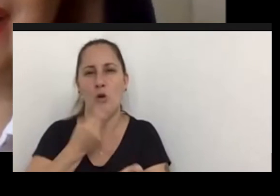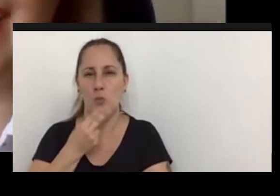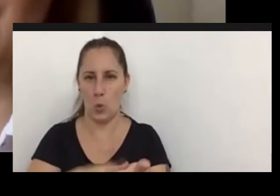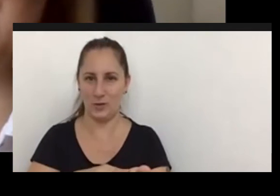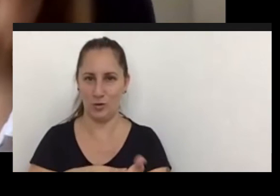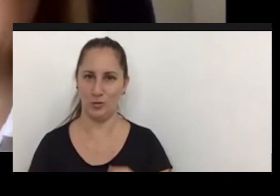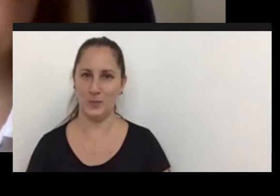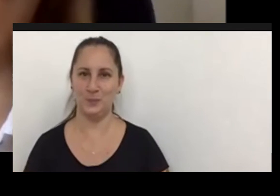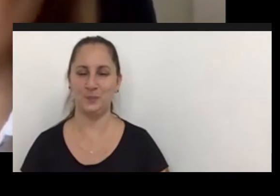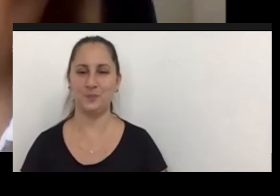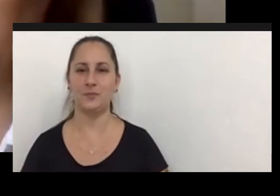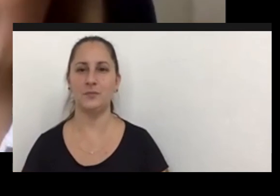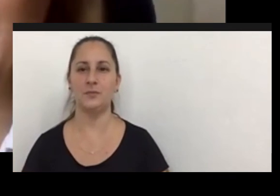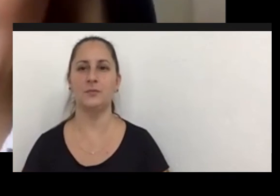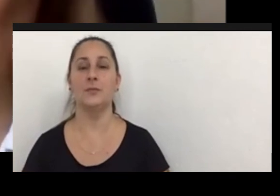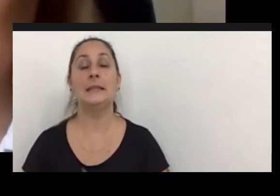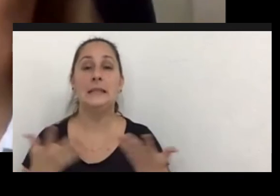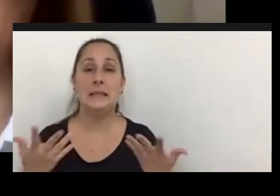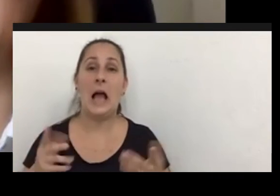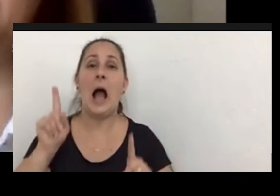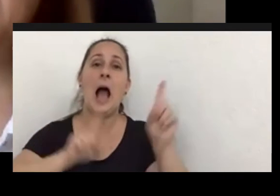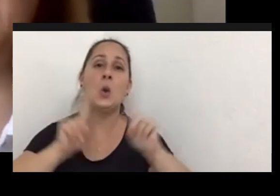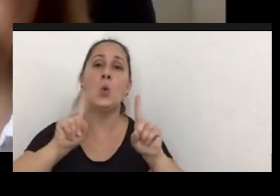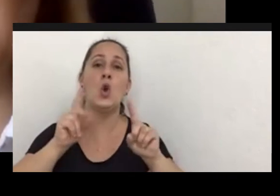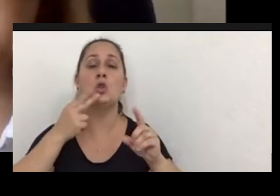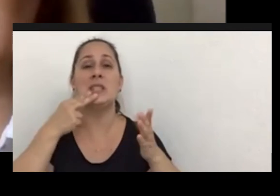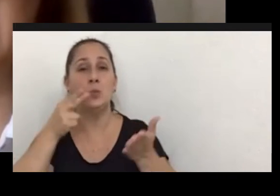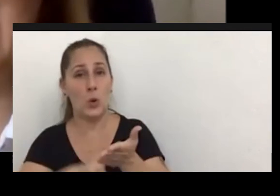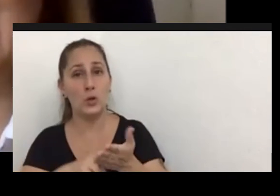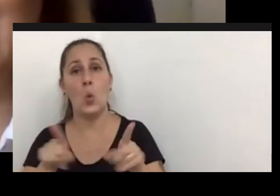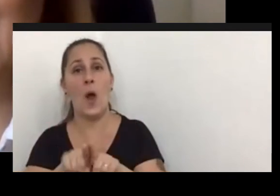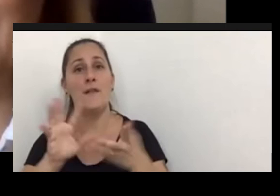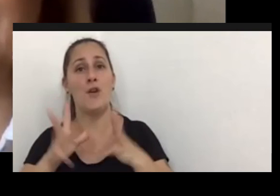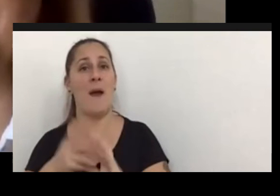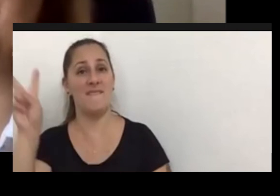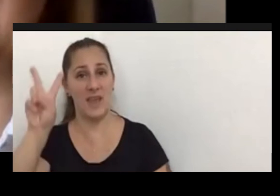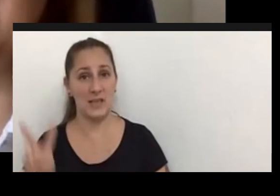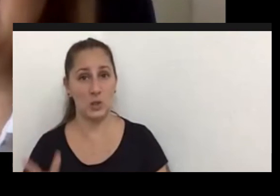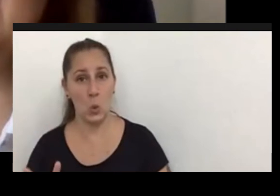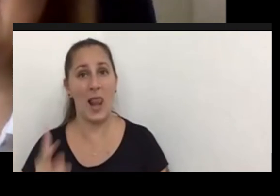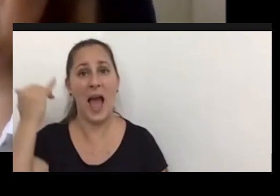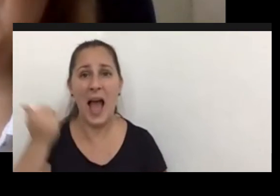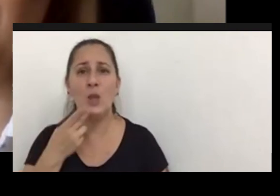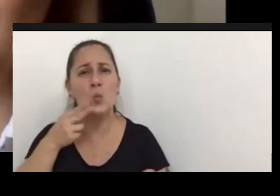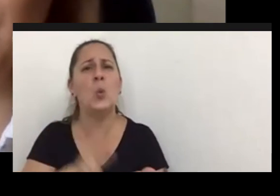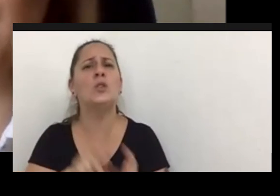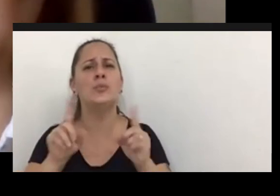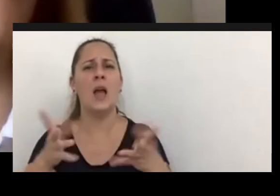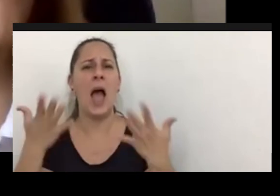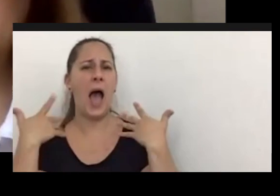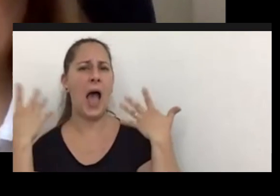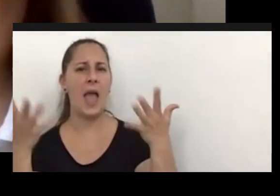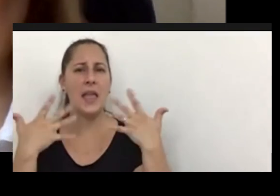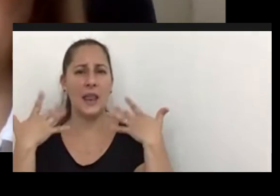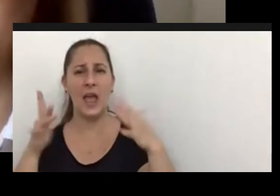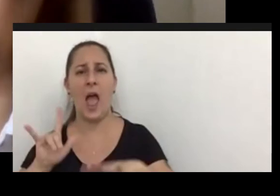El tema es que algunos impuestos, como ocurre en Venezuela, está el impuesto al aire, ¿sabían? Es en los aeropuertos, se cobra